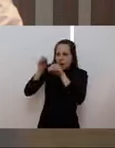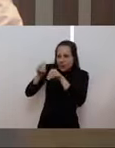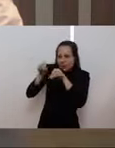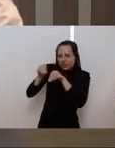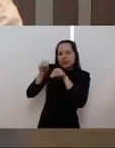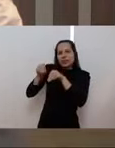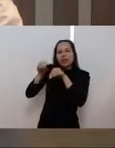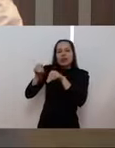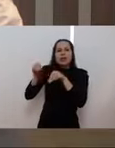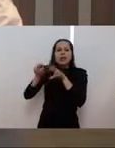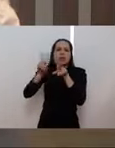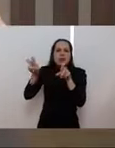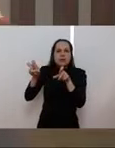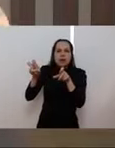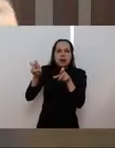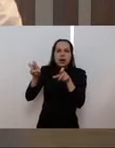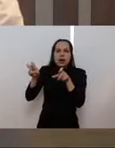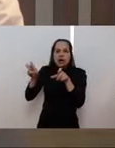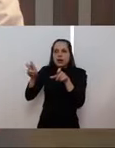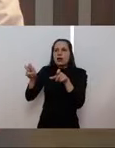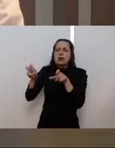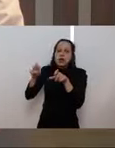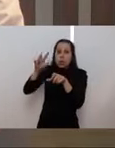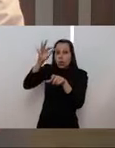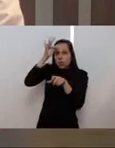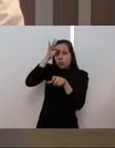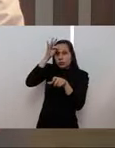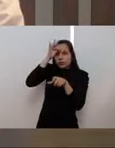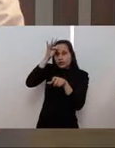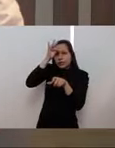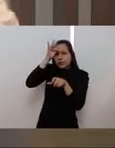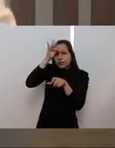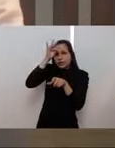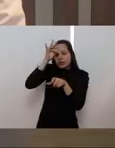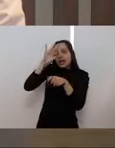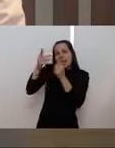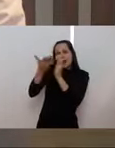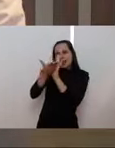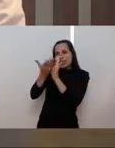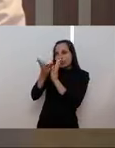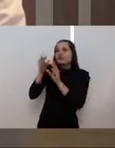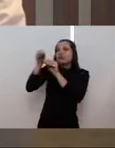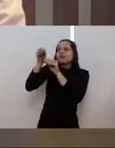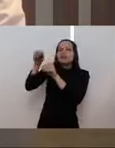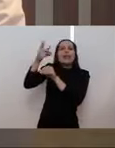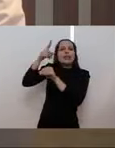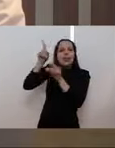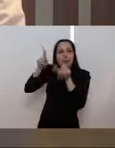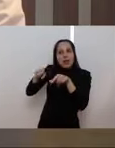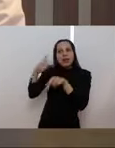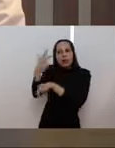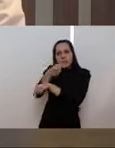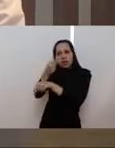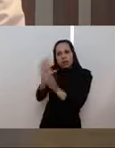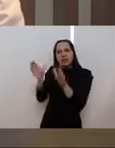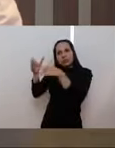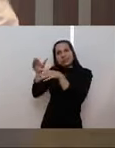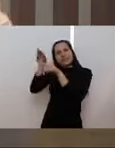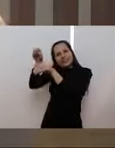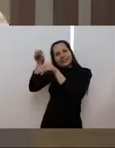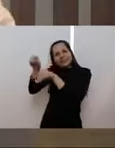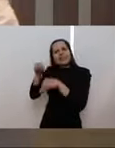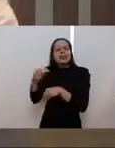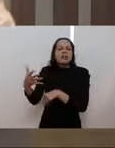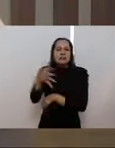parte de la formación como hospital de educación que tenemos acá es decir nosotros hemos recibido cerca de